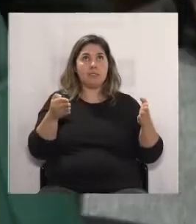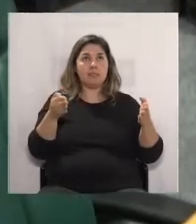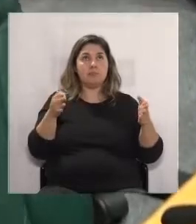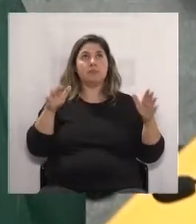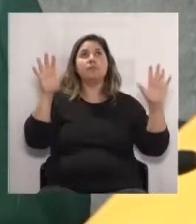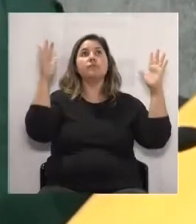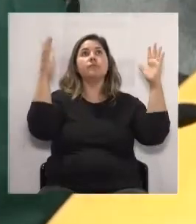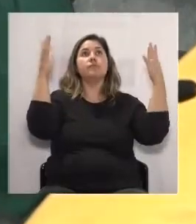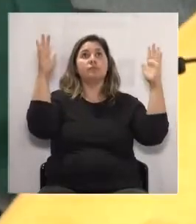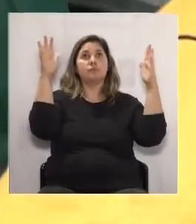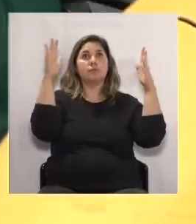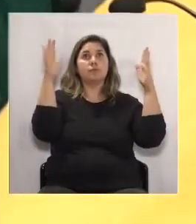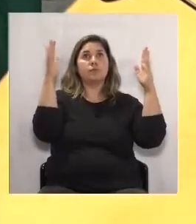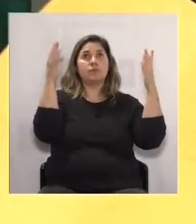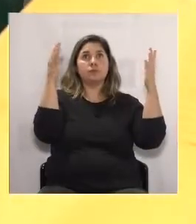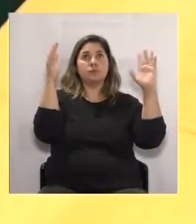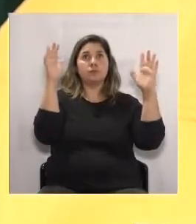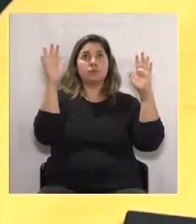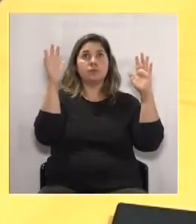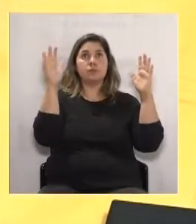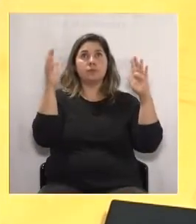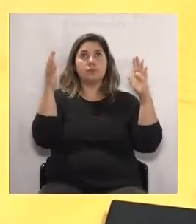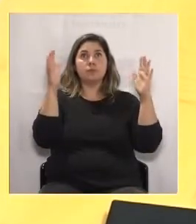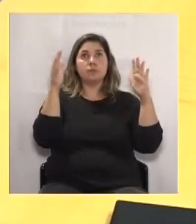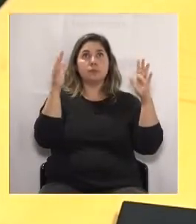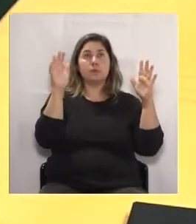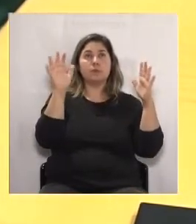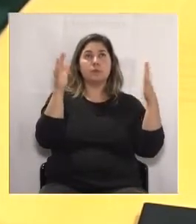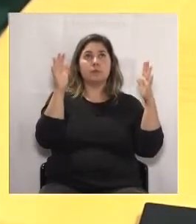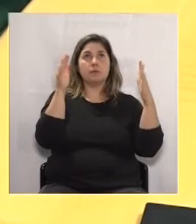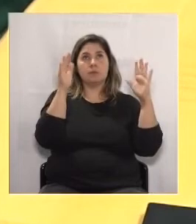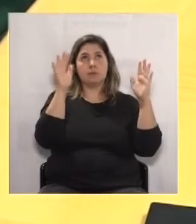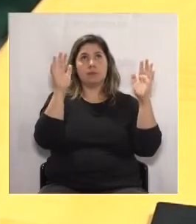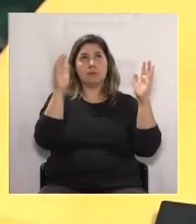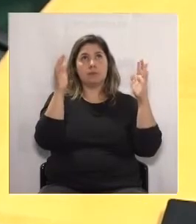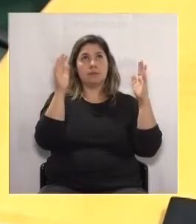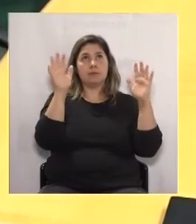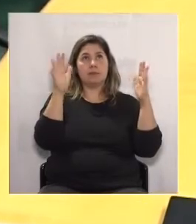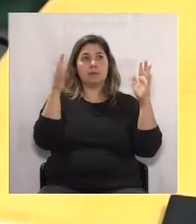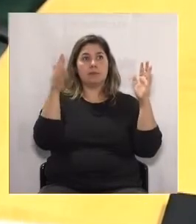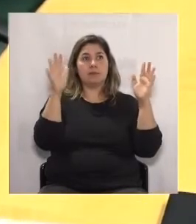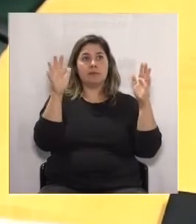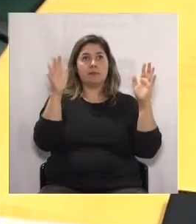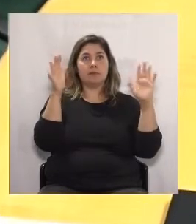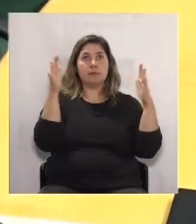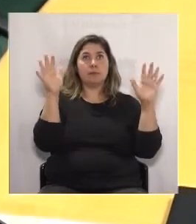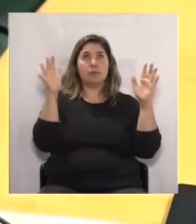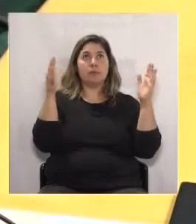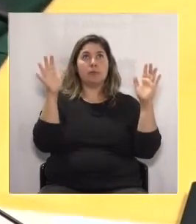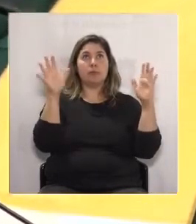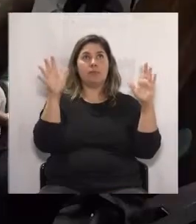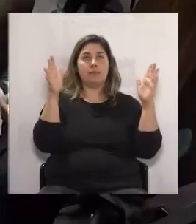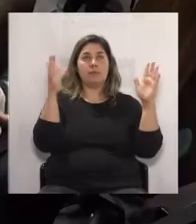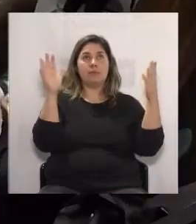clive desde la universidad el cual había arrancado con lo que son una beca 100% de escribanía o vacía y